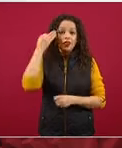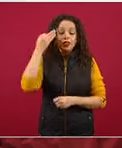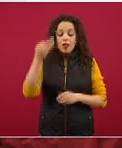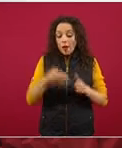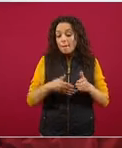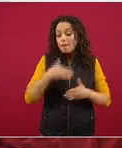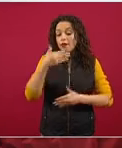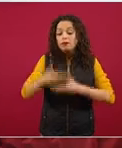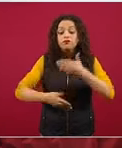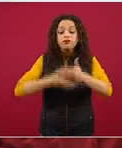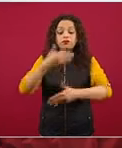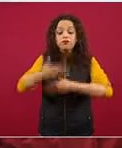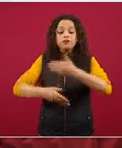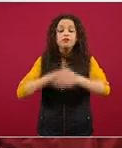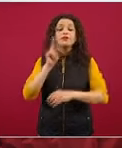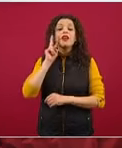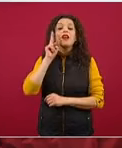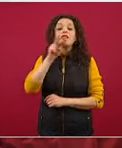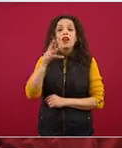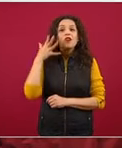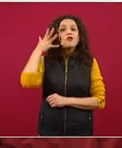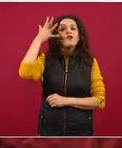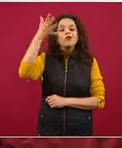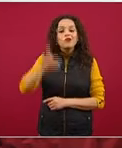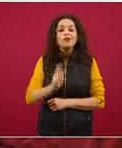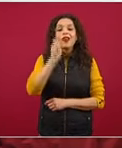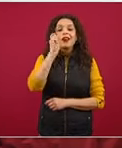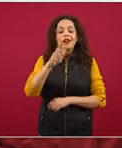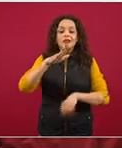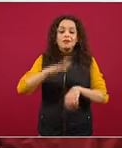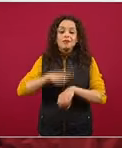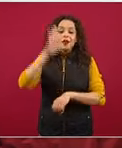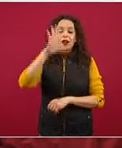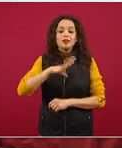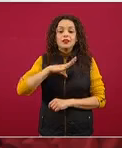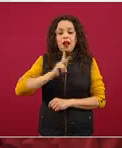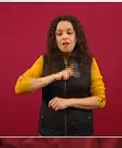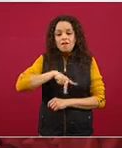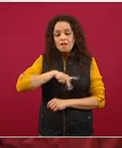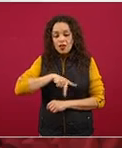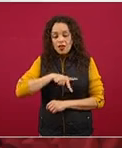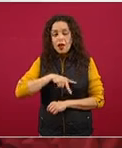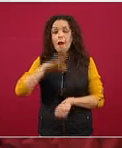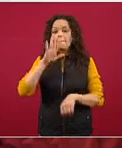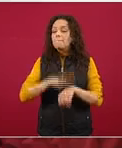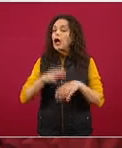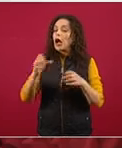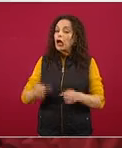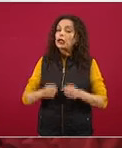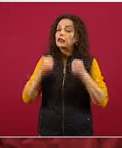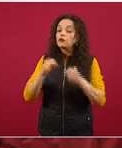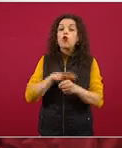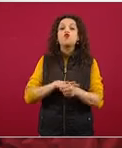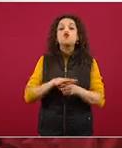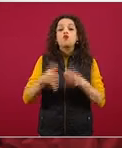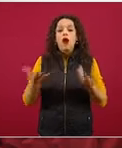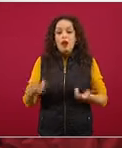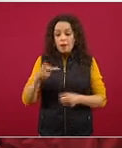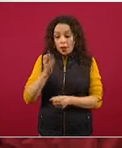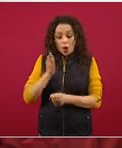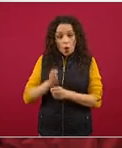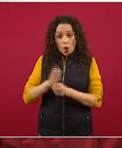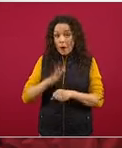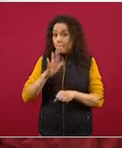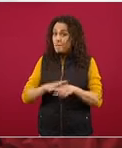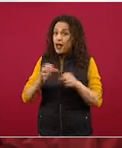virus toma el nicho virológico, qué virus predomina. Hasta el momento pues predomina definitivamente